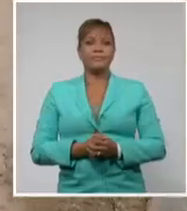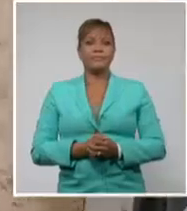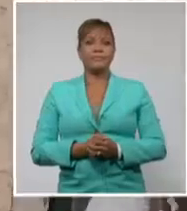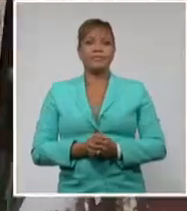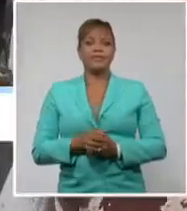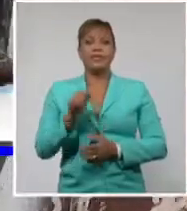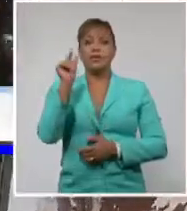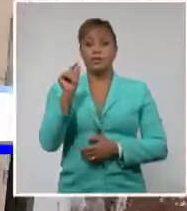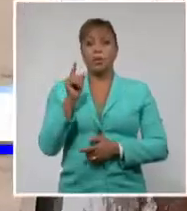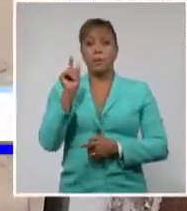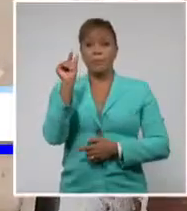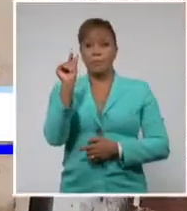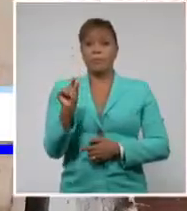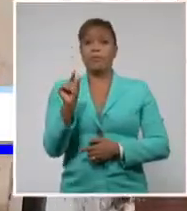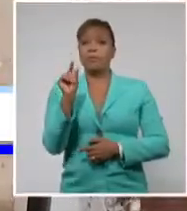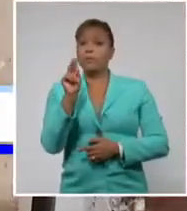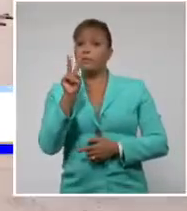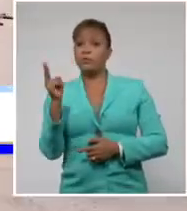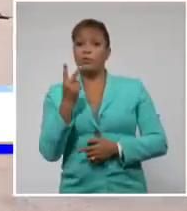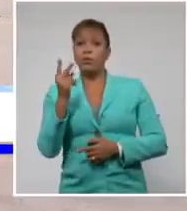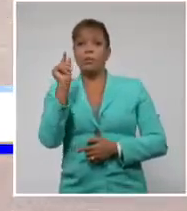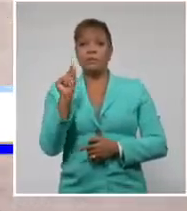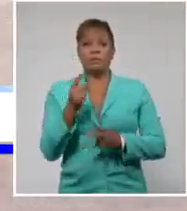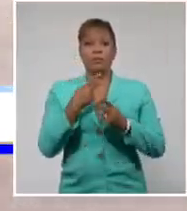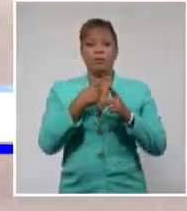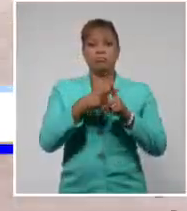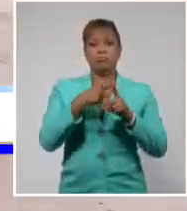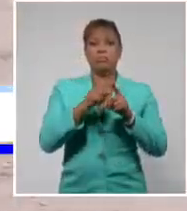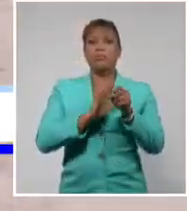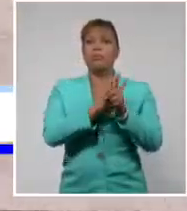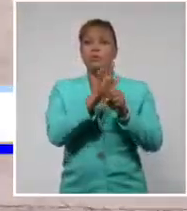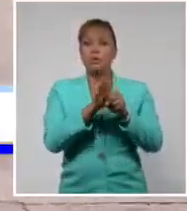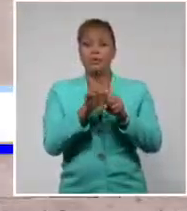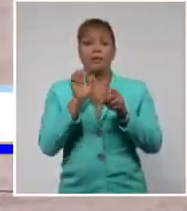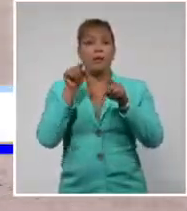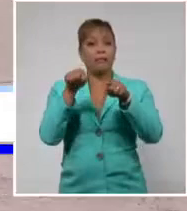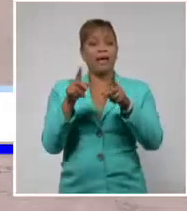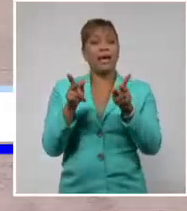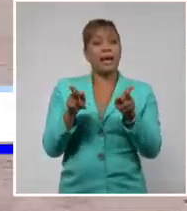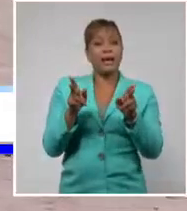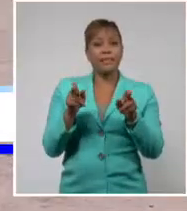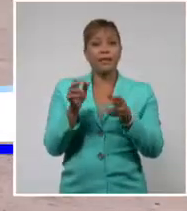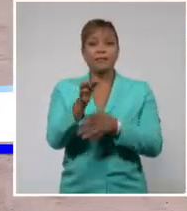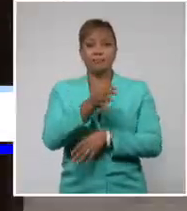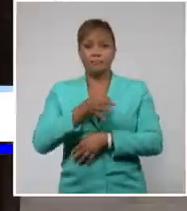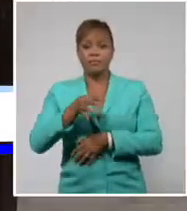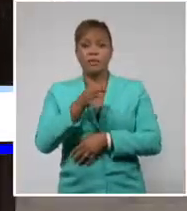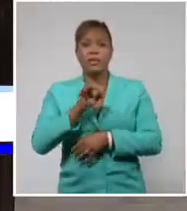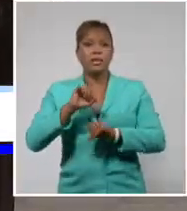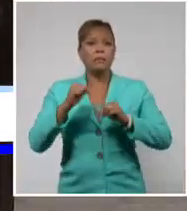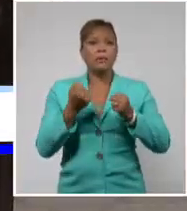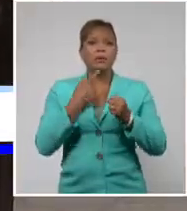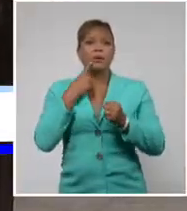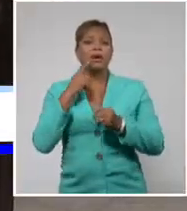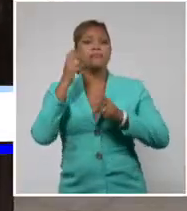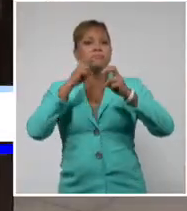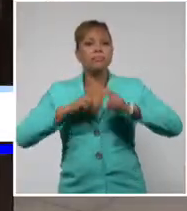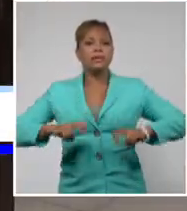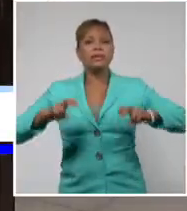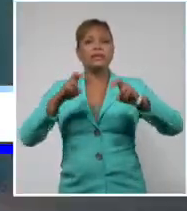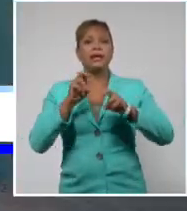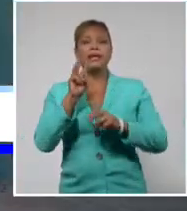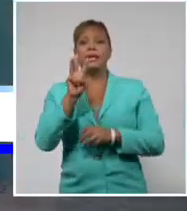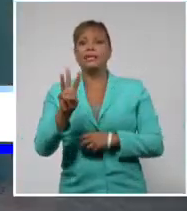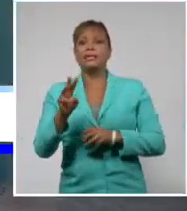dos casos positivos pertenecientes a la brigada número 36 de la constructora Icacos en Cárdenas obligó al estudio del personal de tres